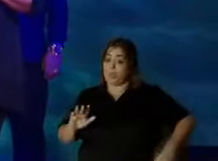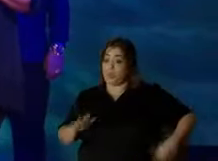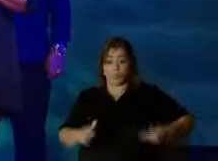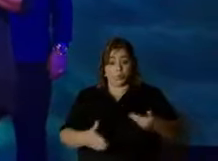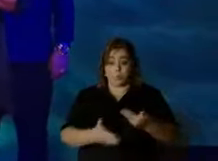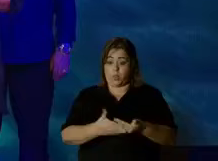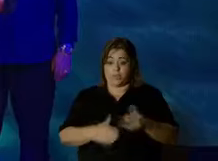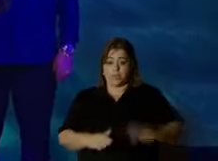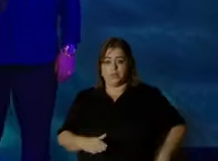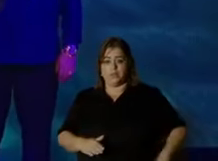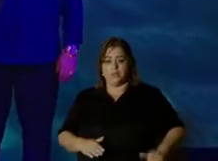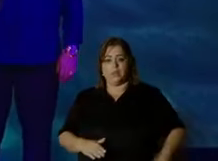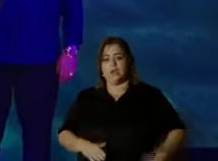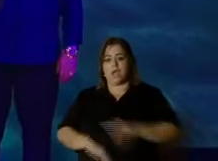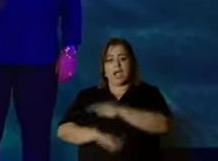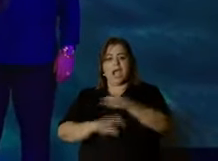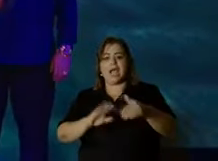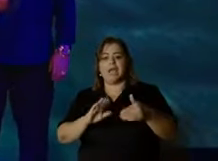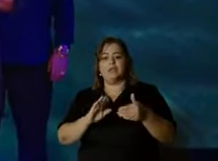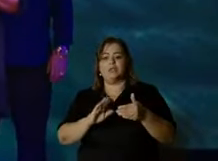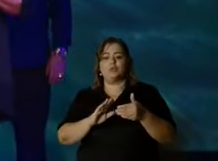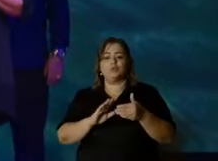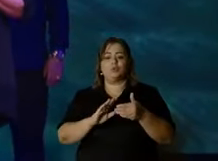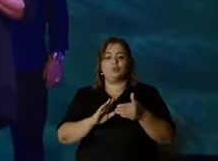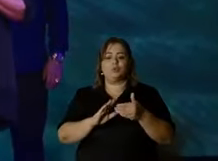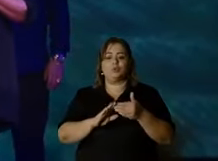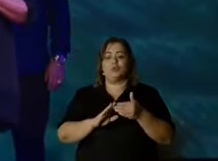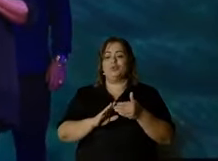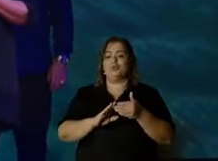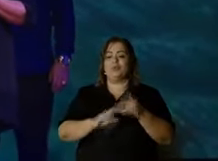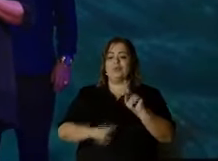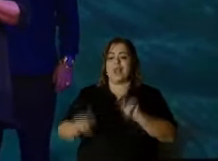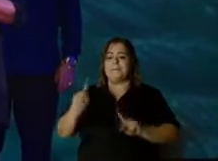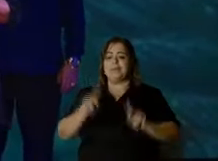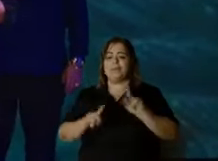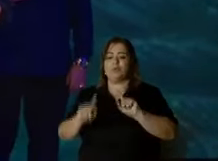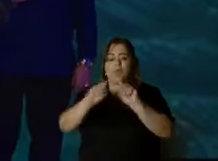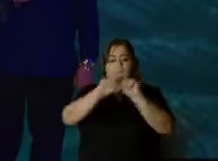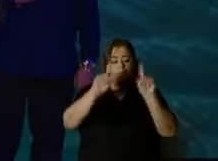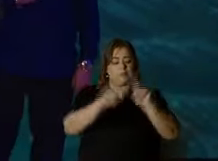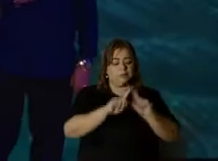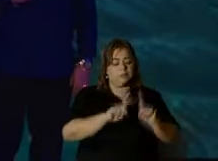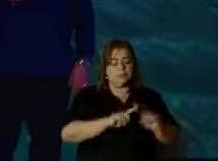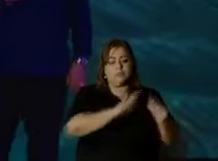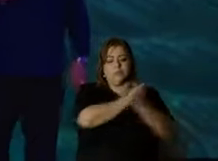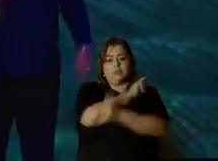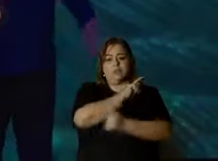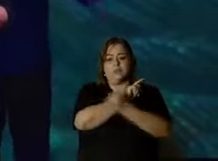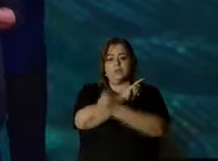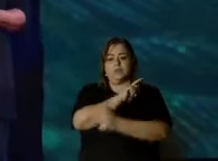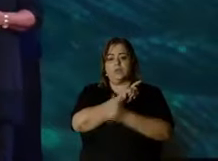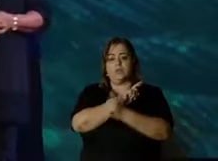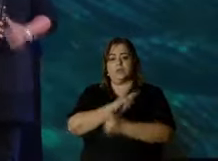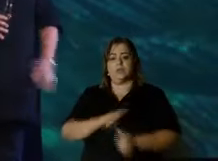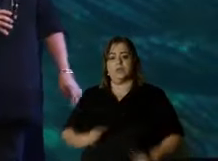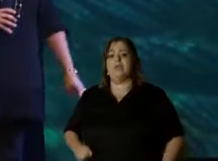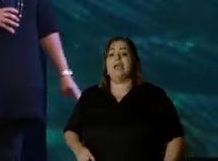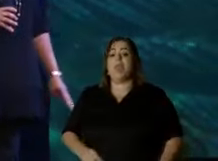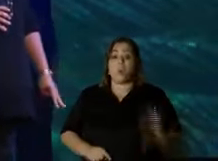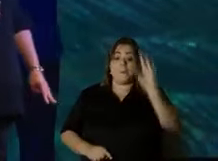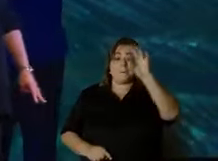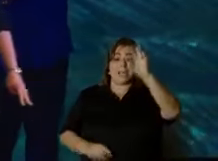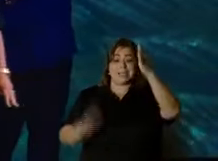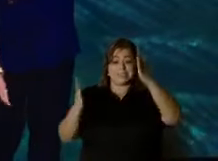casa, a todos nuestros hijos allá en Panamá, en las naciones, Señor, los cubrimos, a la pastoral de mi